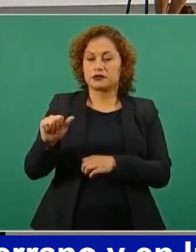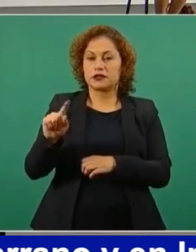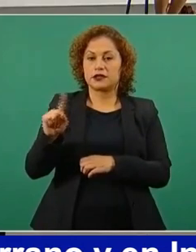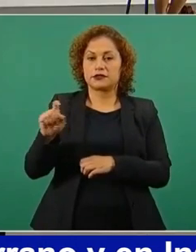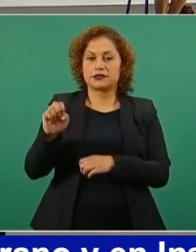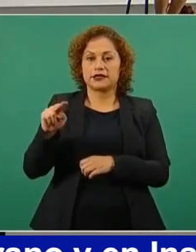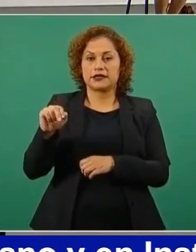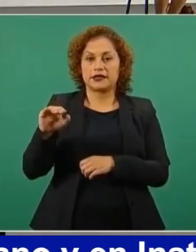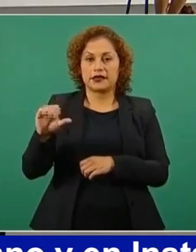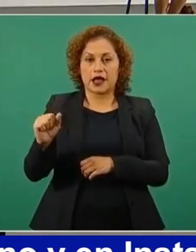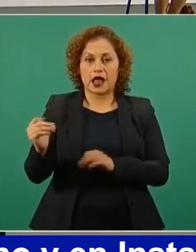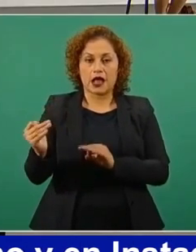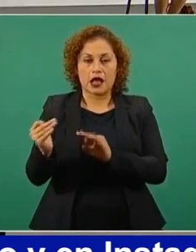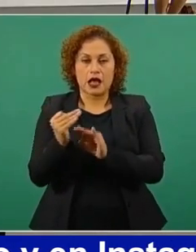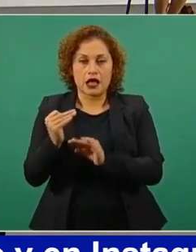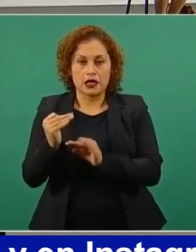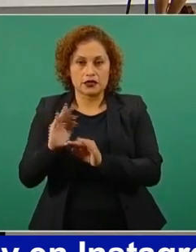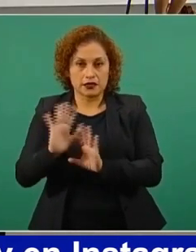que nos